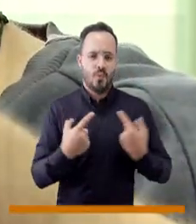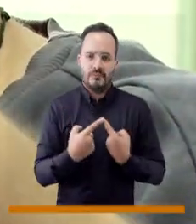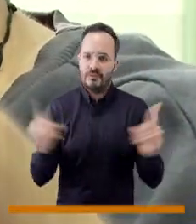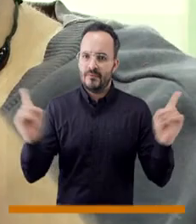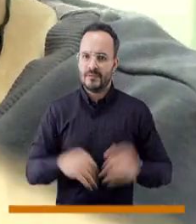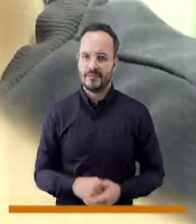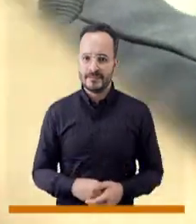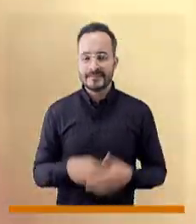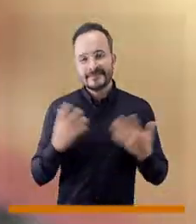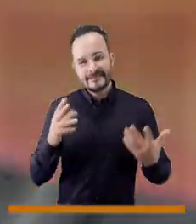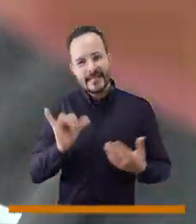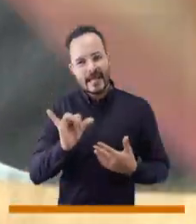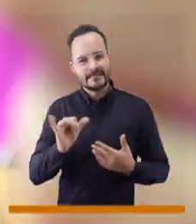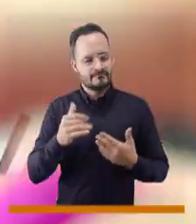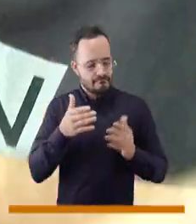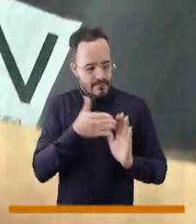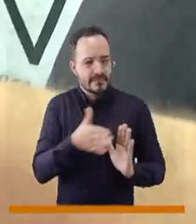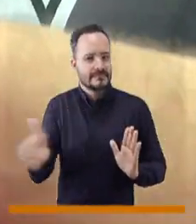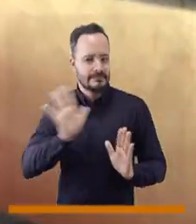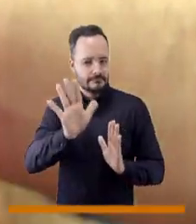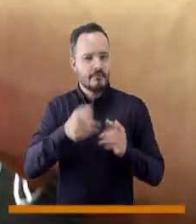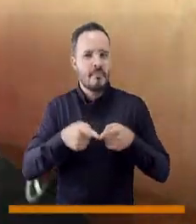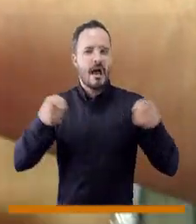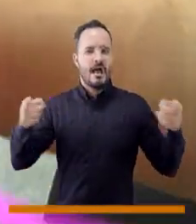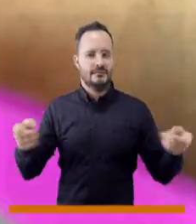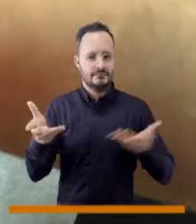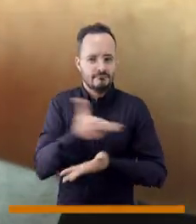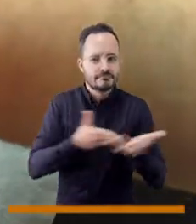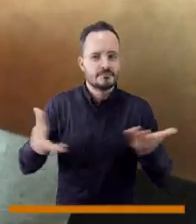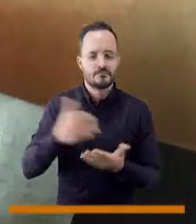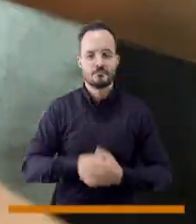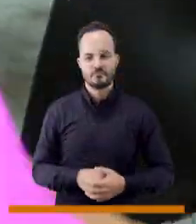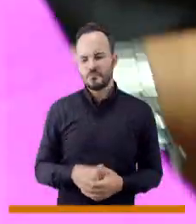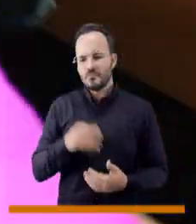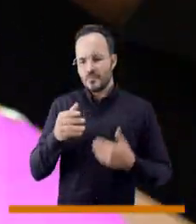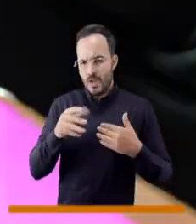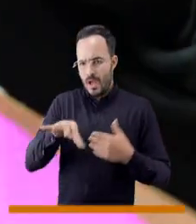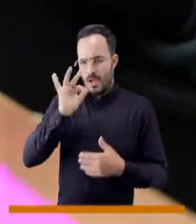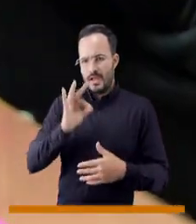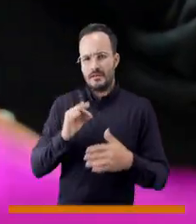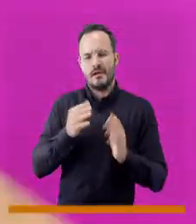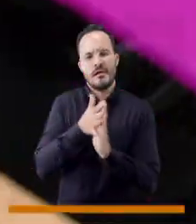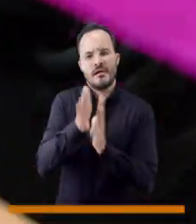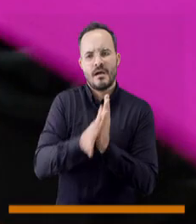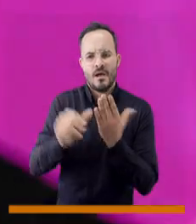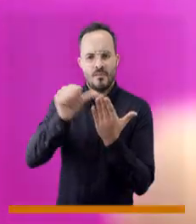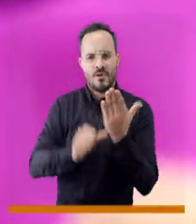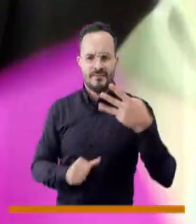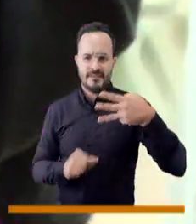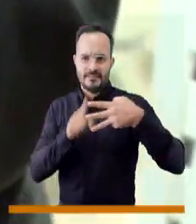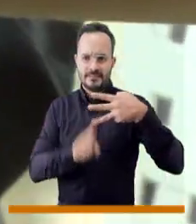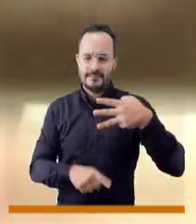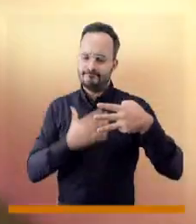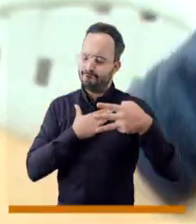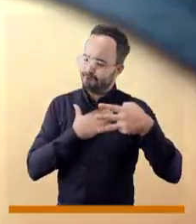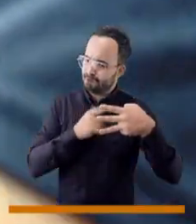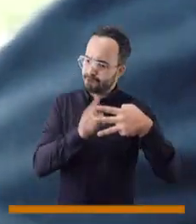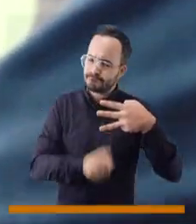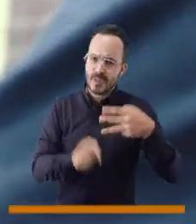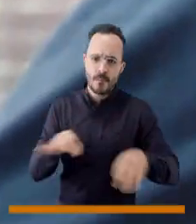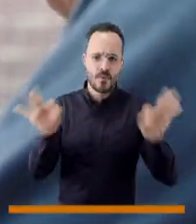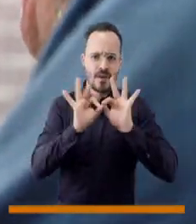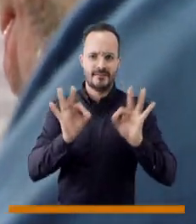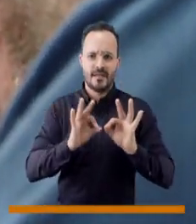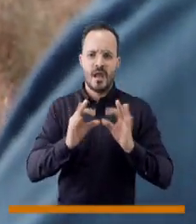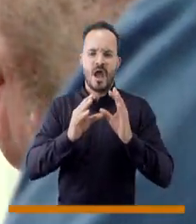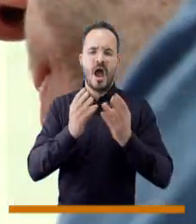importante aclarar, yo creo que ahora vamos a hacer un zoom de cada uno de esos programas, pero hay tres programas que nosotros hemos defendido con el alma y el